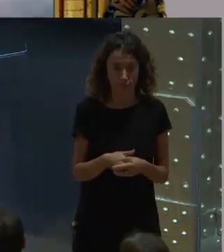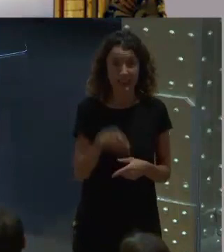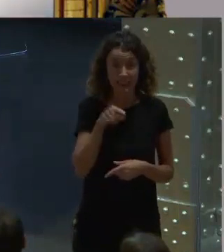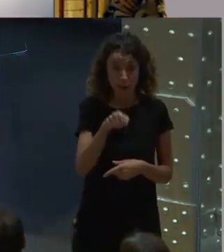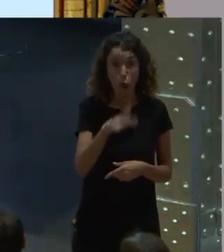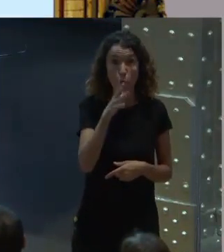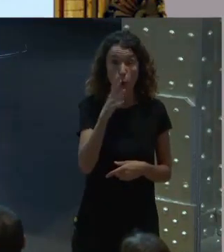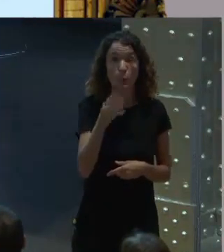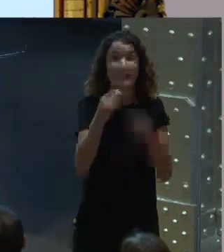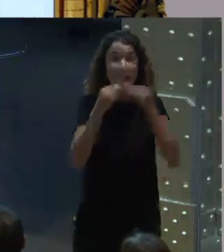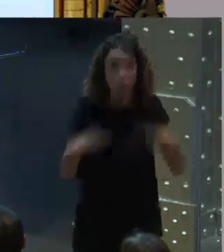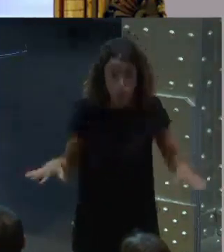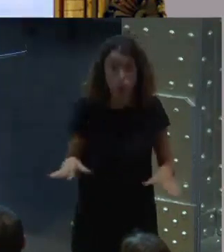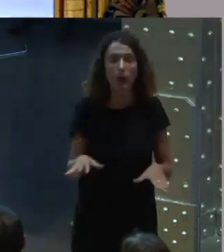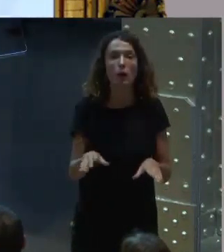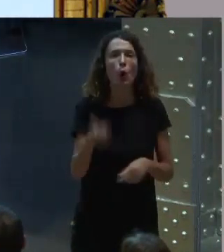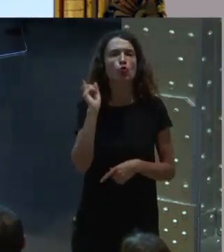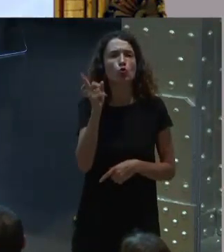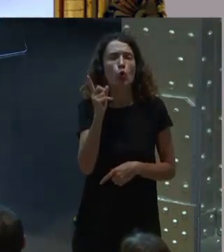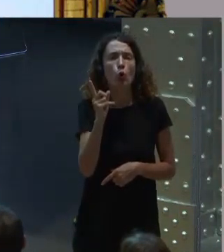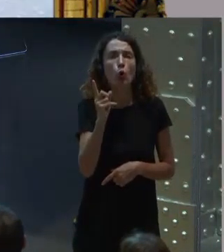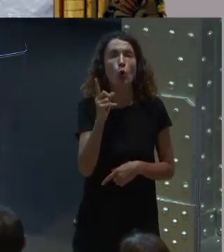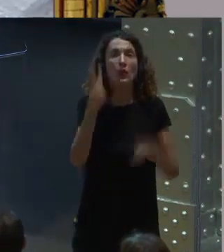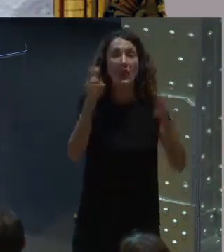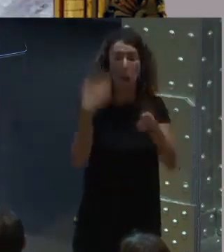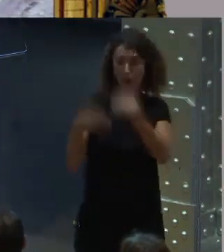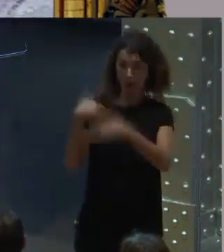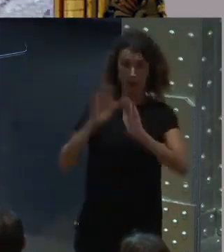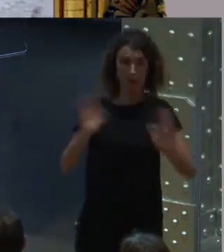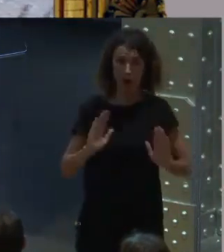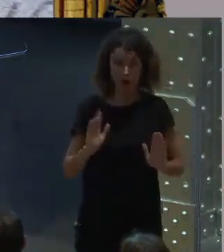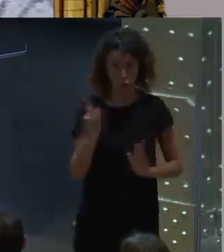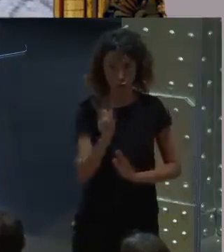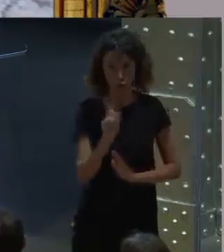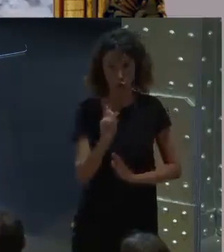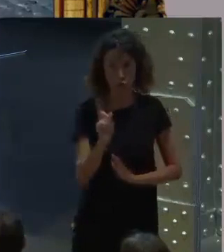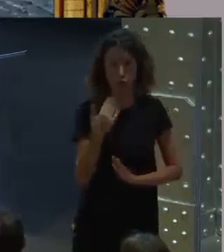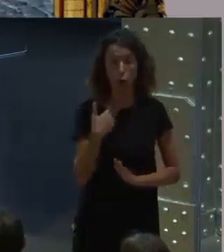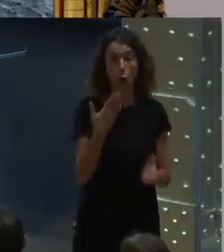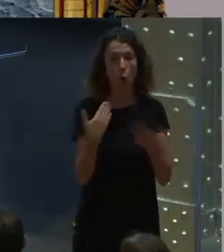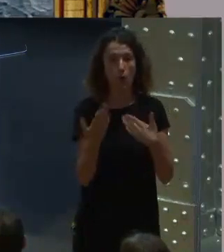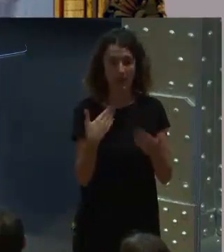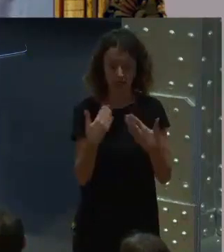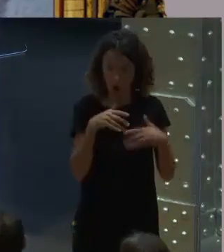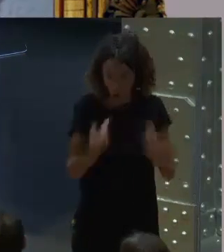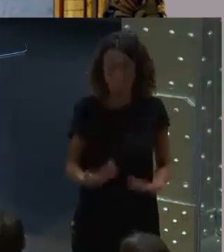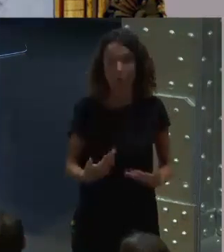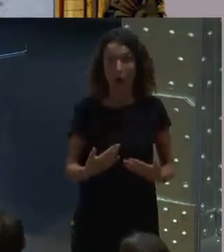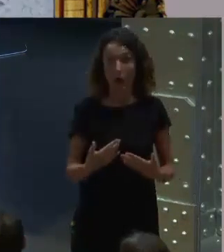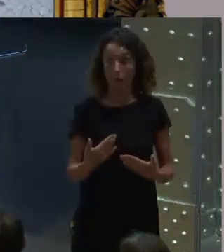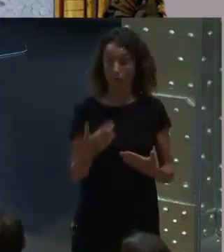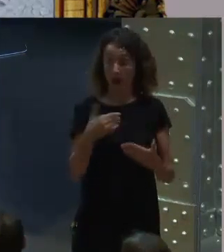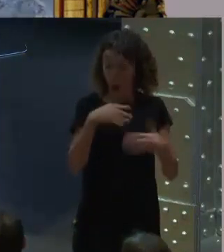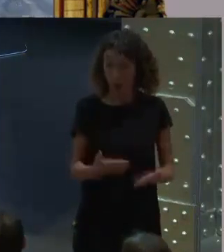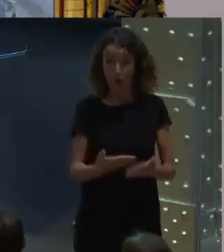Eso es porque la historia no es simplemente sobre el pasado. Como conversación entre el presente y el